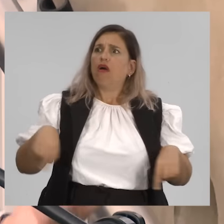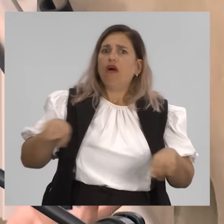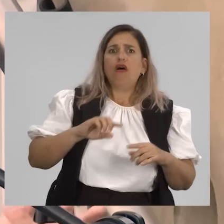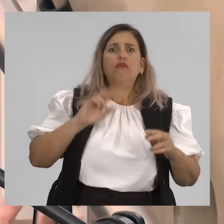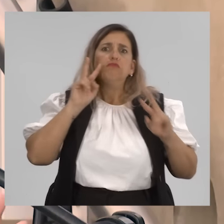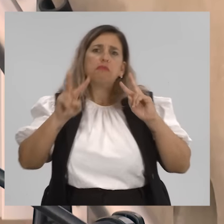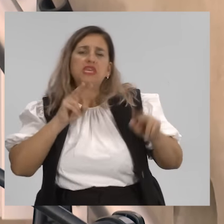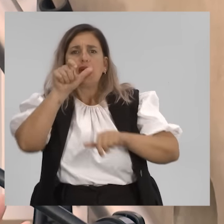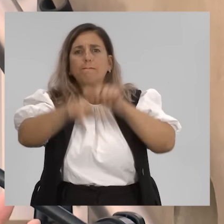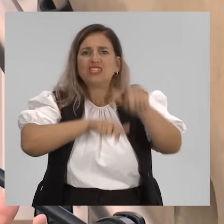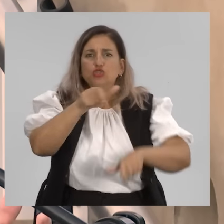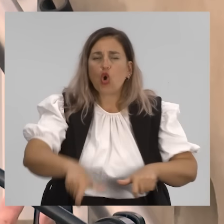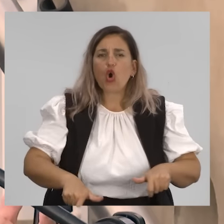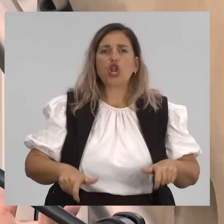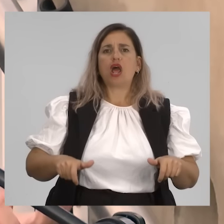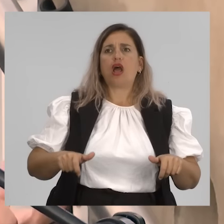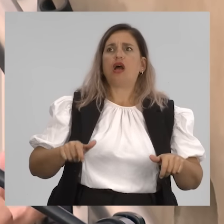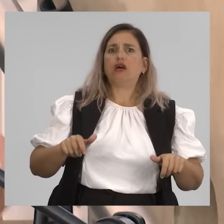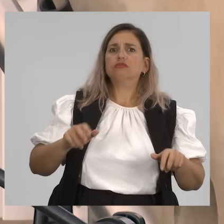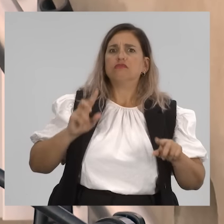anda entre la gente,